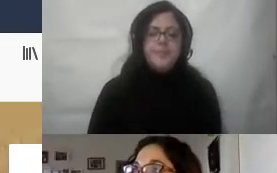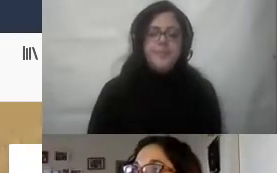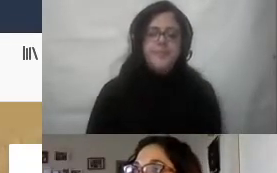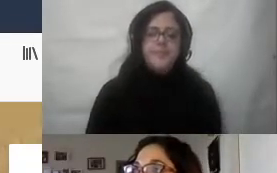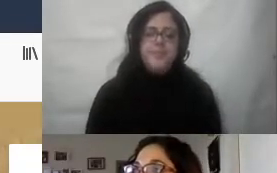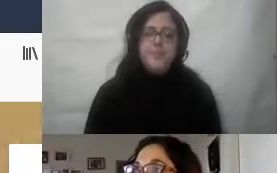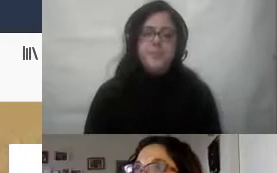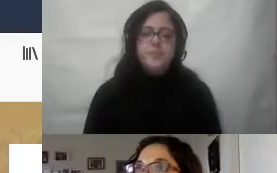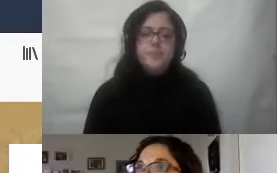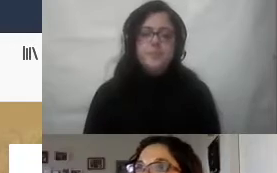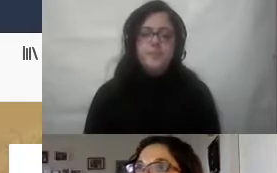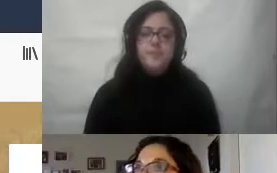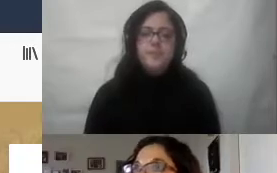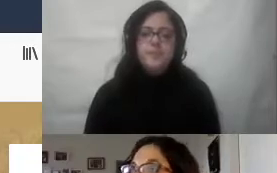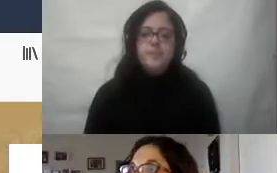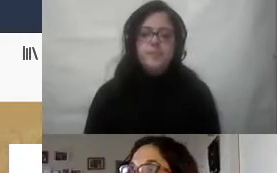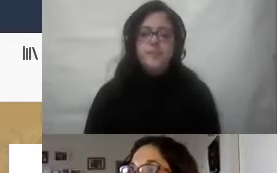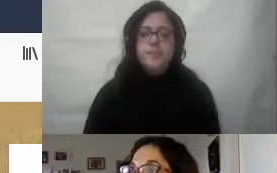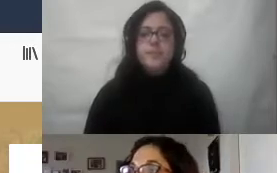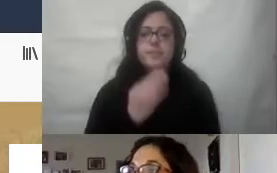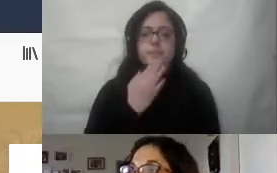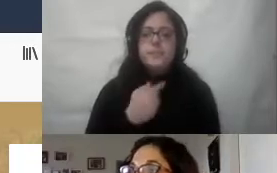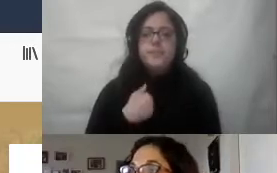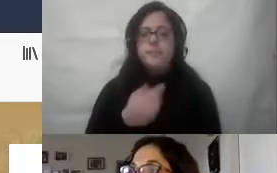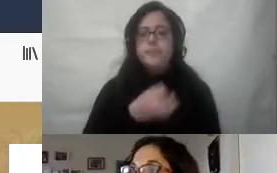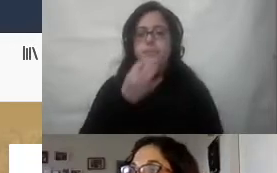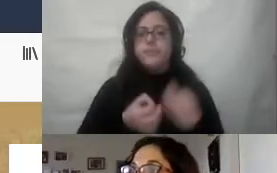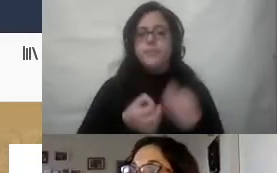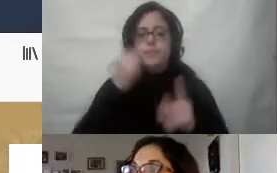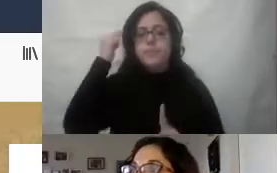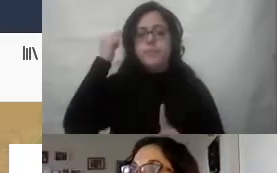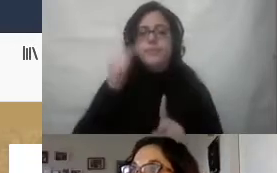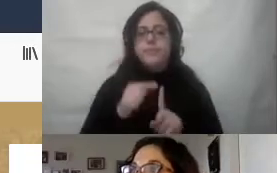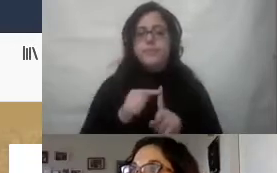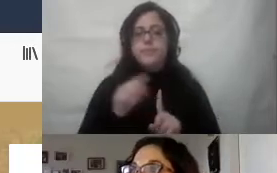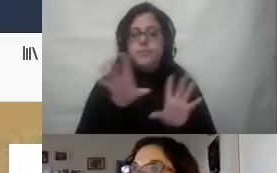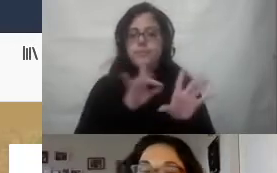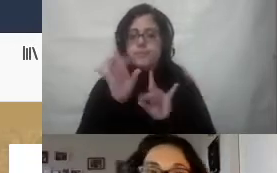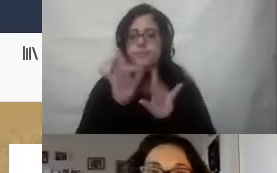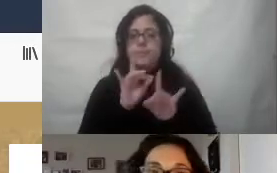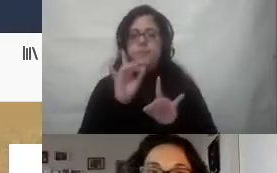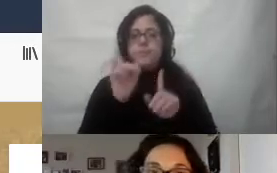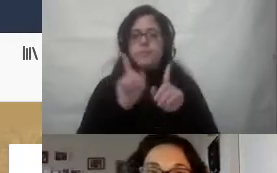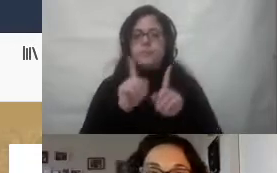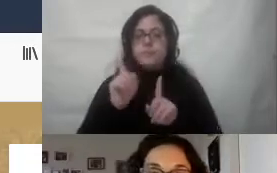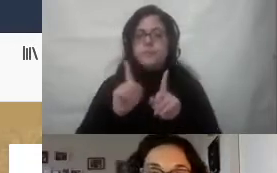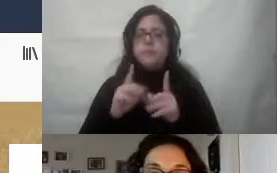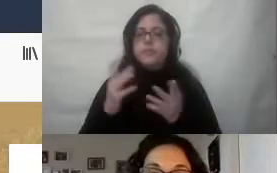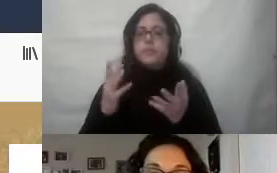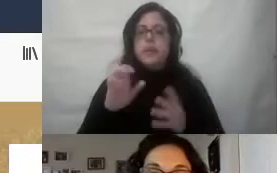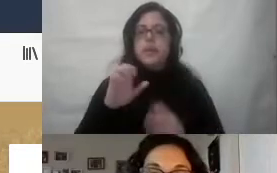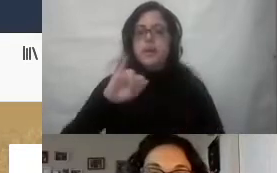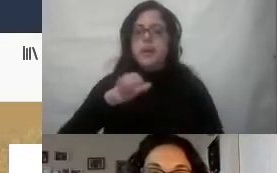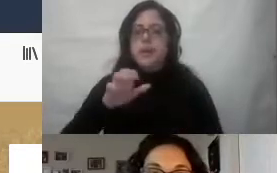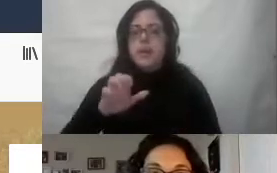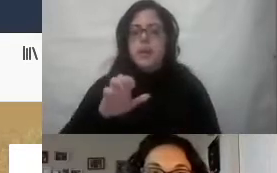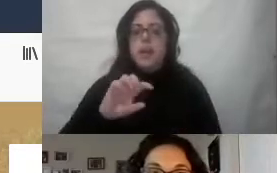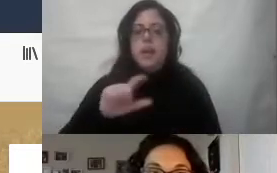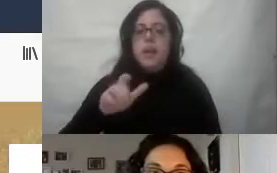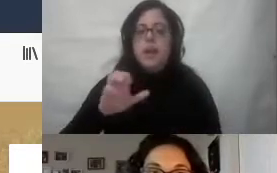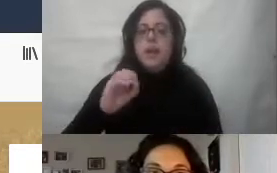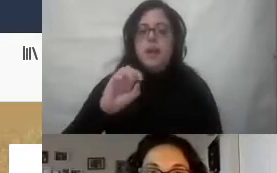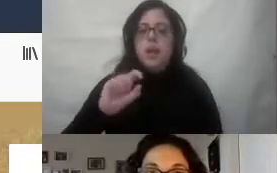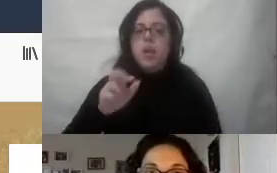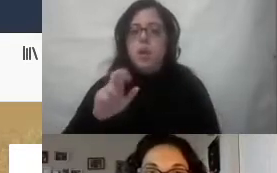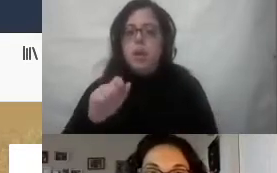Pues mientras les cuento que los objetivos que nosotros escogimos pertenecen, uno es al eje de geografía de cuarto básico,